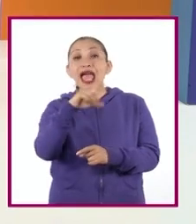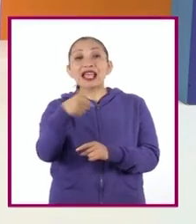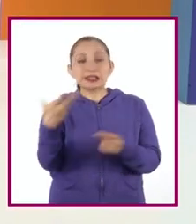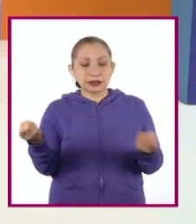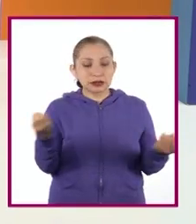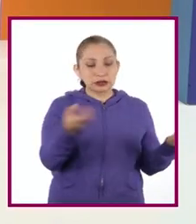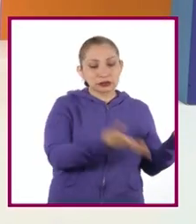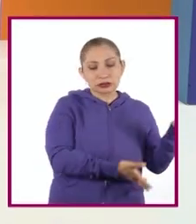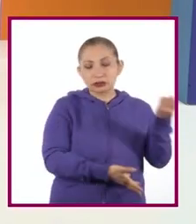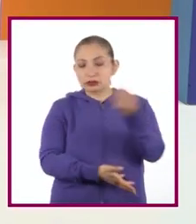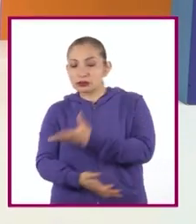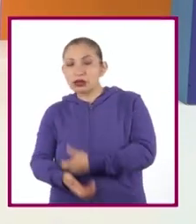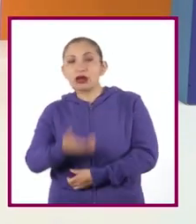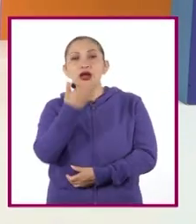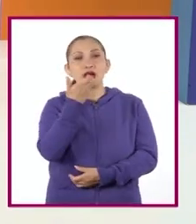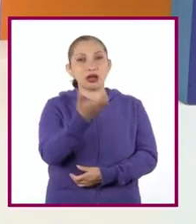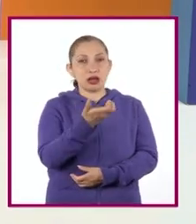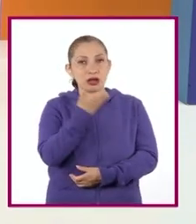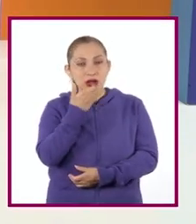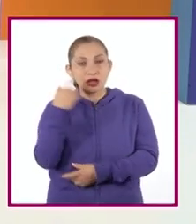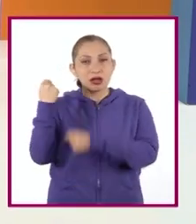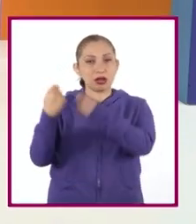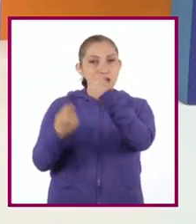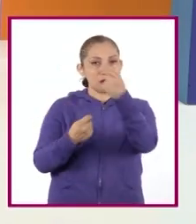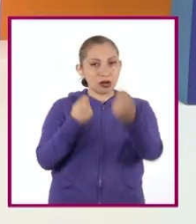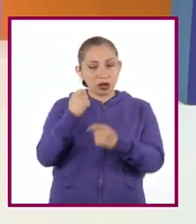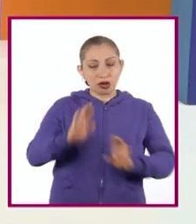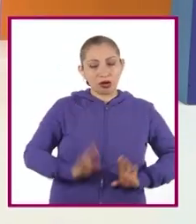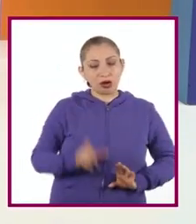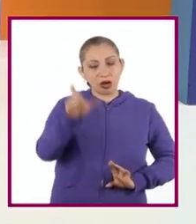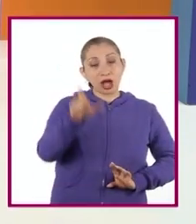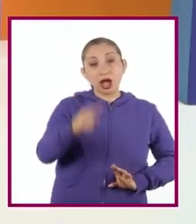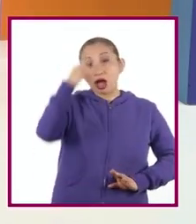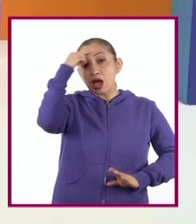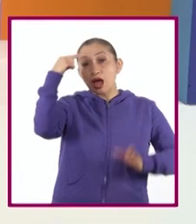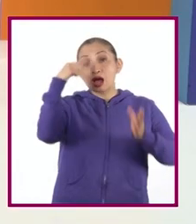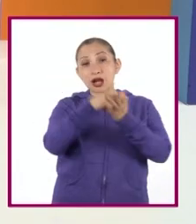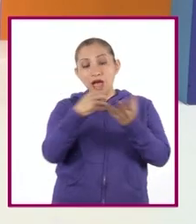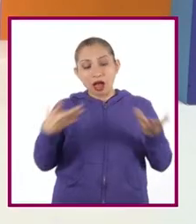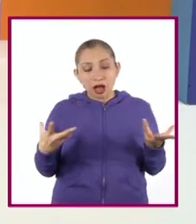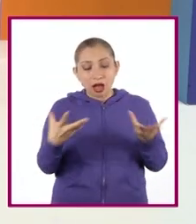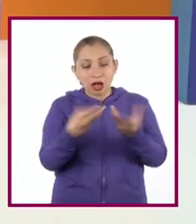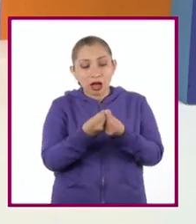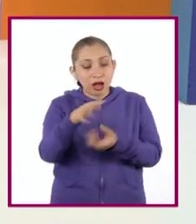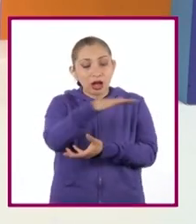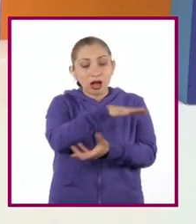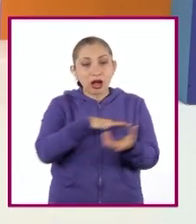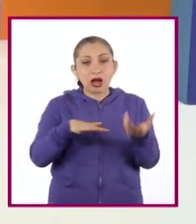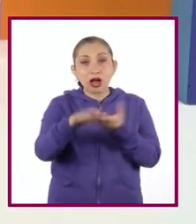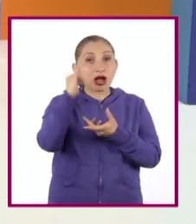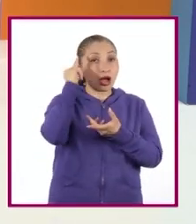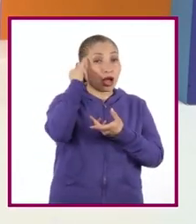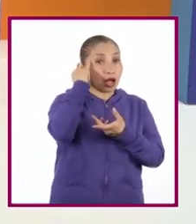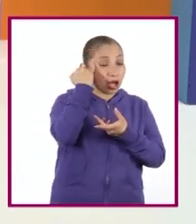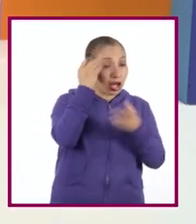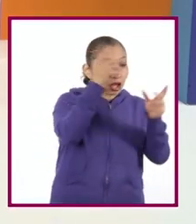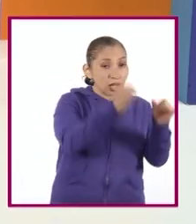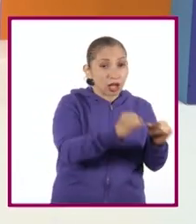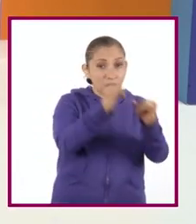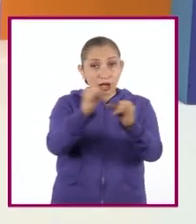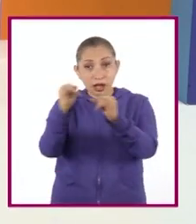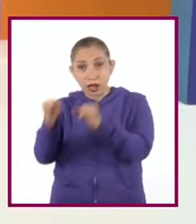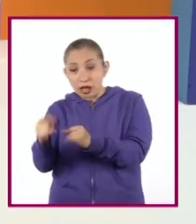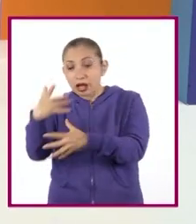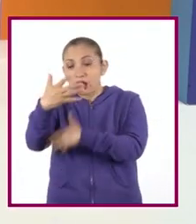intercambio de tradiciones, conductas y creencias que tiene lugar entre individuos que se